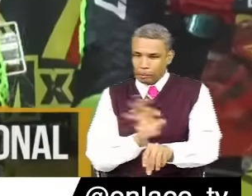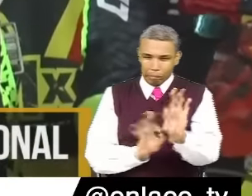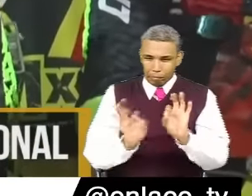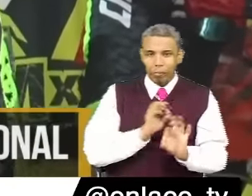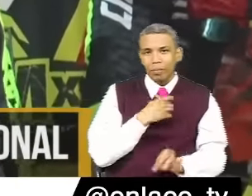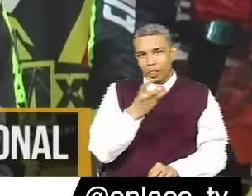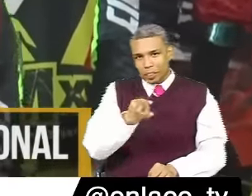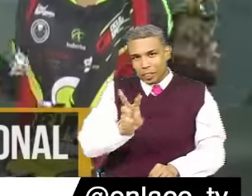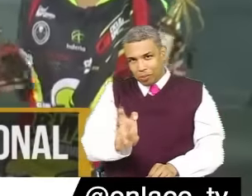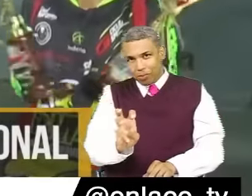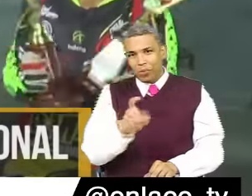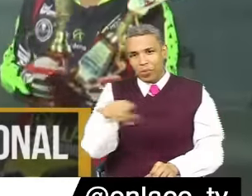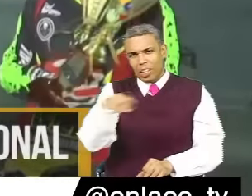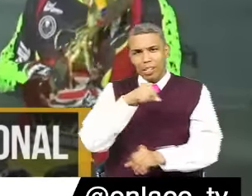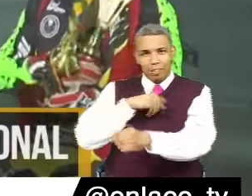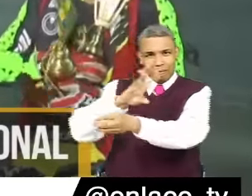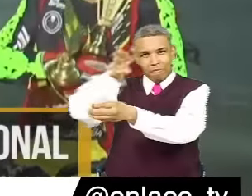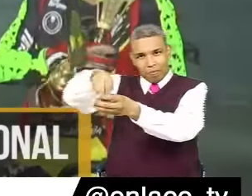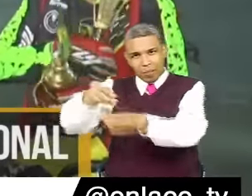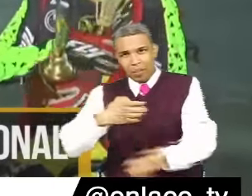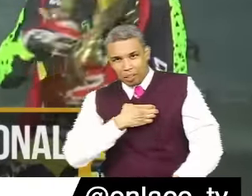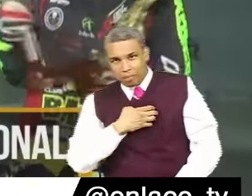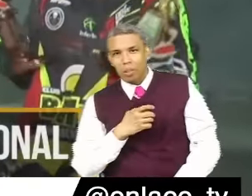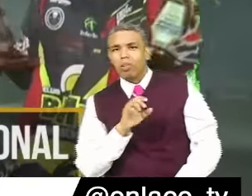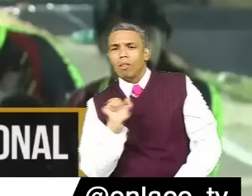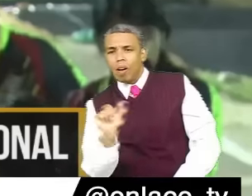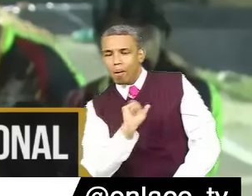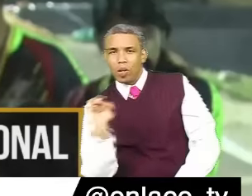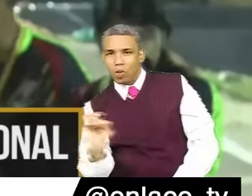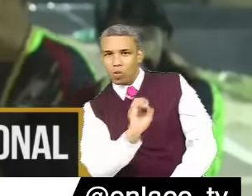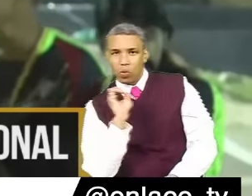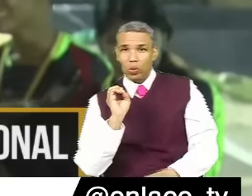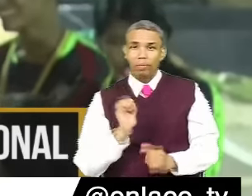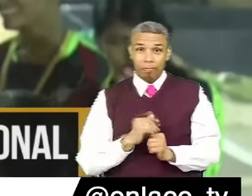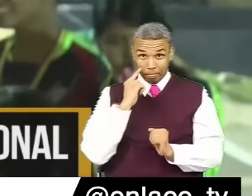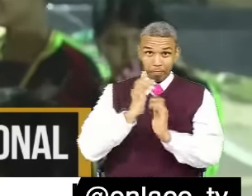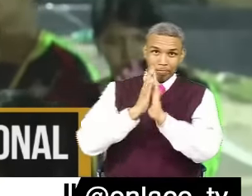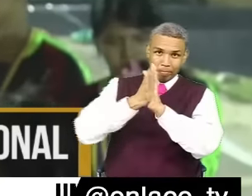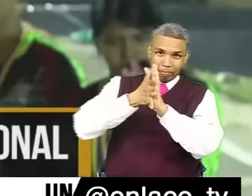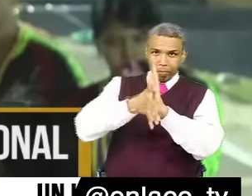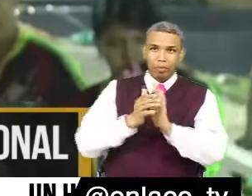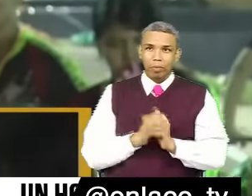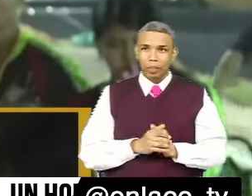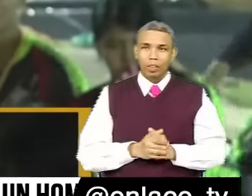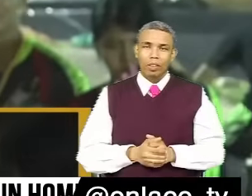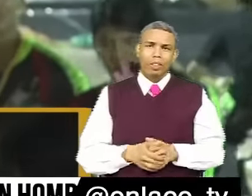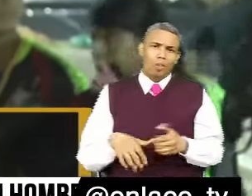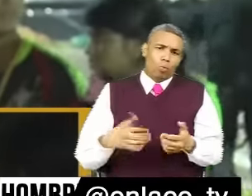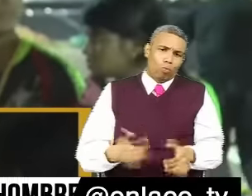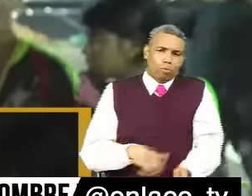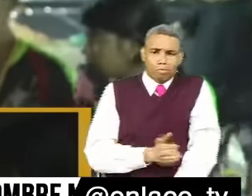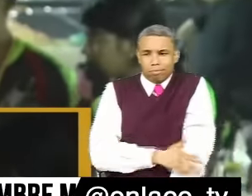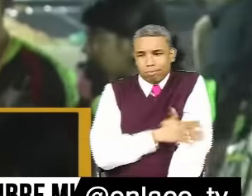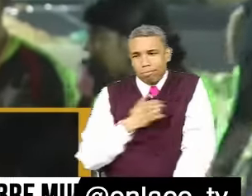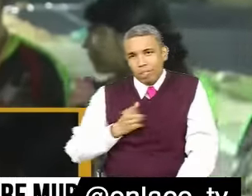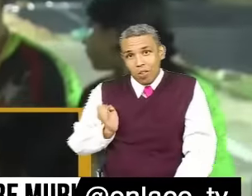lugares en categorías novatos, expertos, damas y crucero. Puedo decir que es casi increíble que el club haya